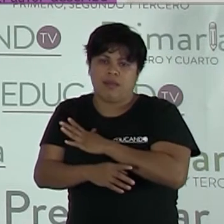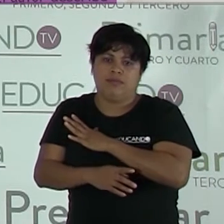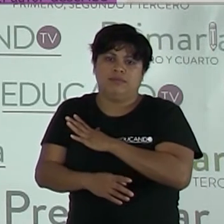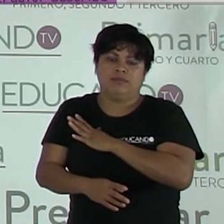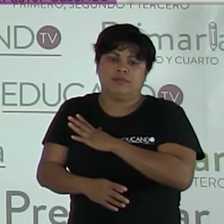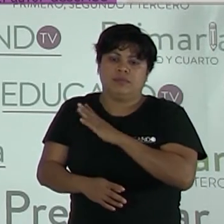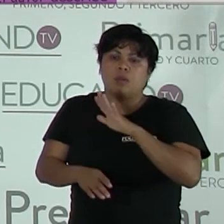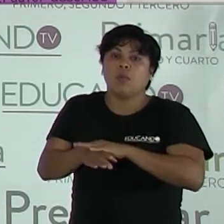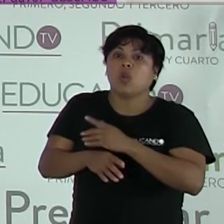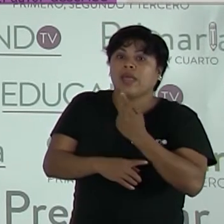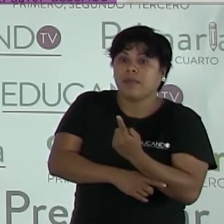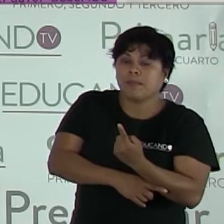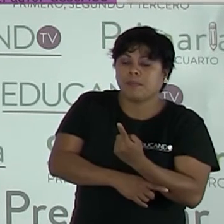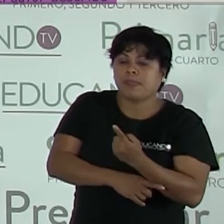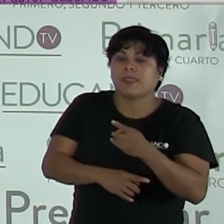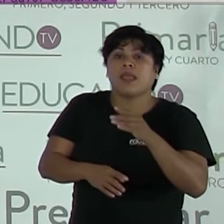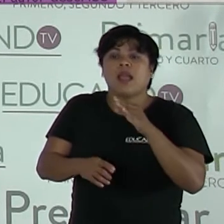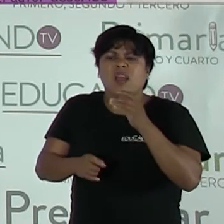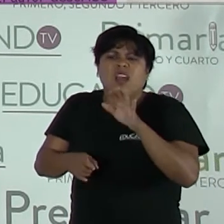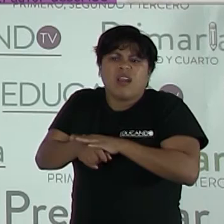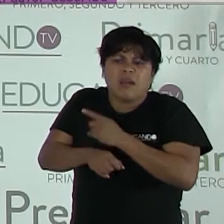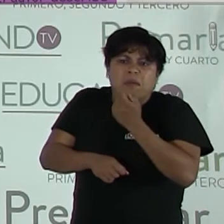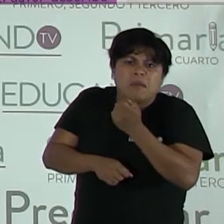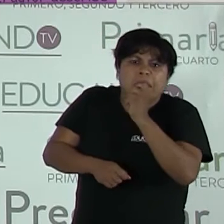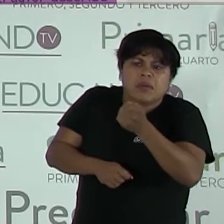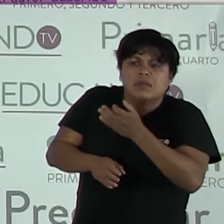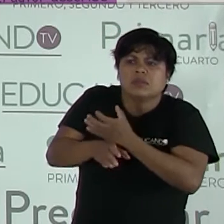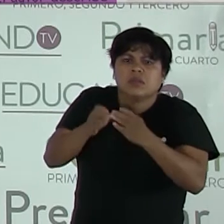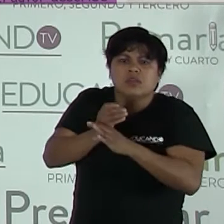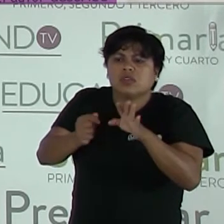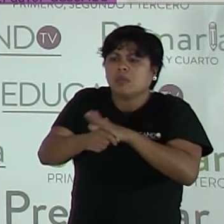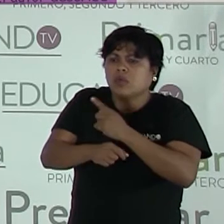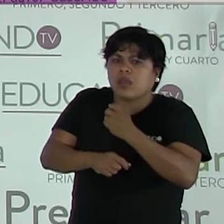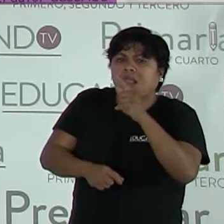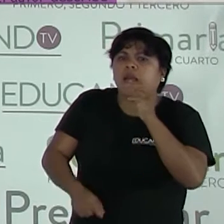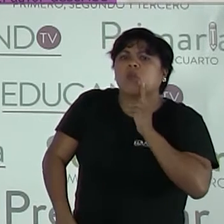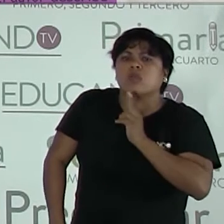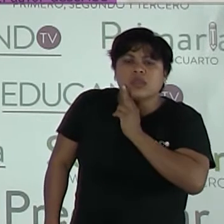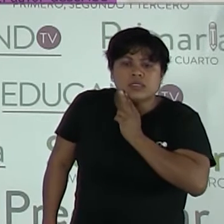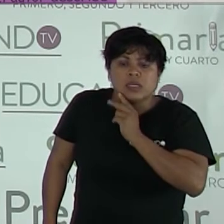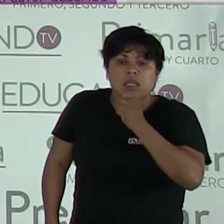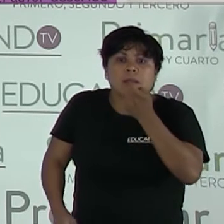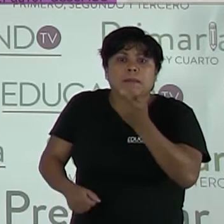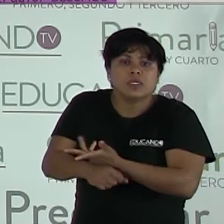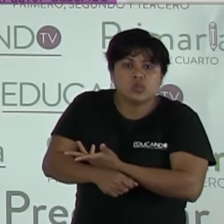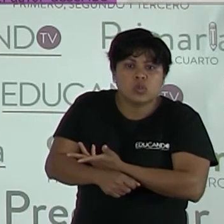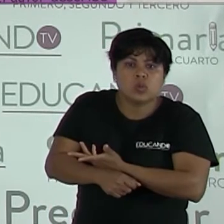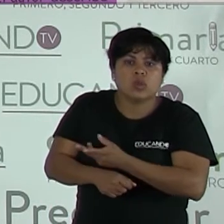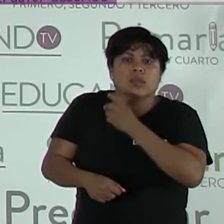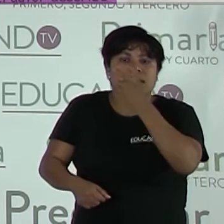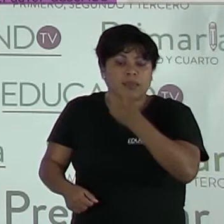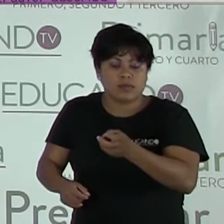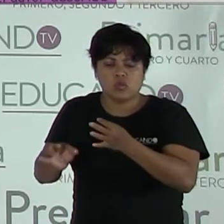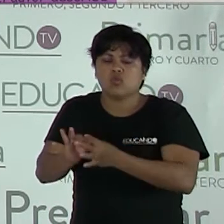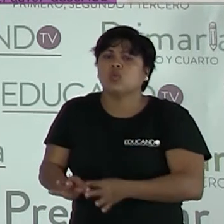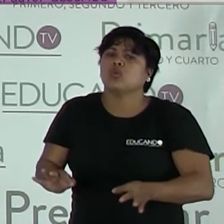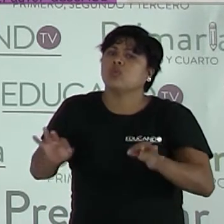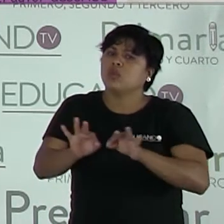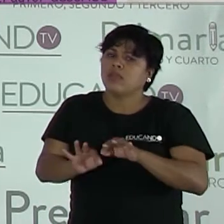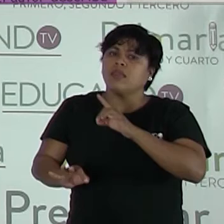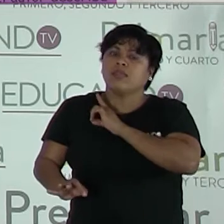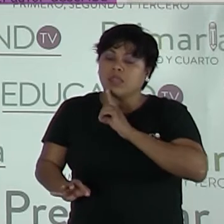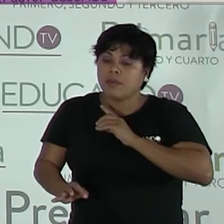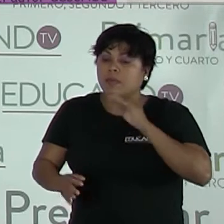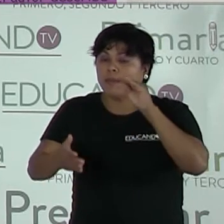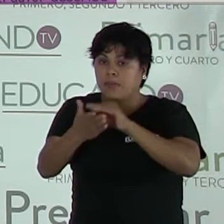sucedió. El por qué, las causas de por qué dicha noticia sucedió, y es muy